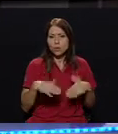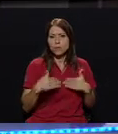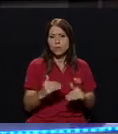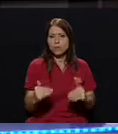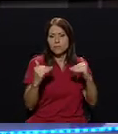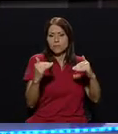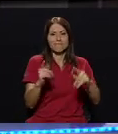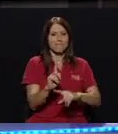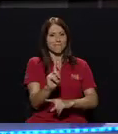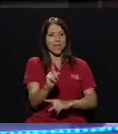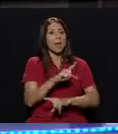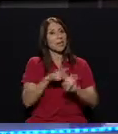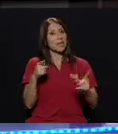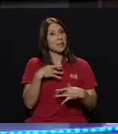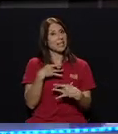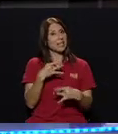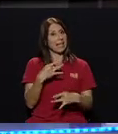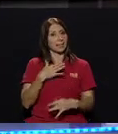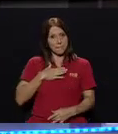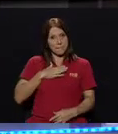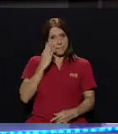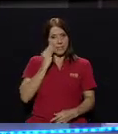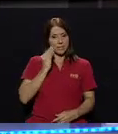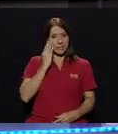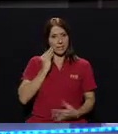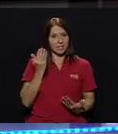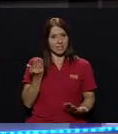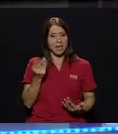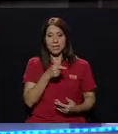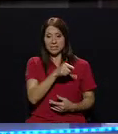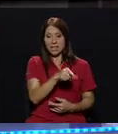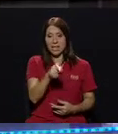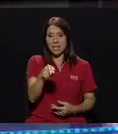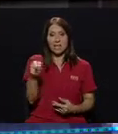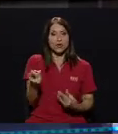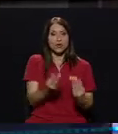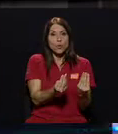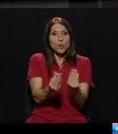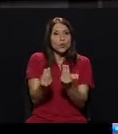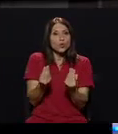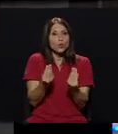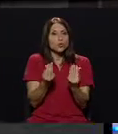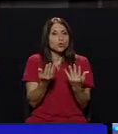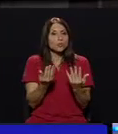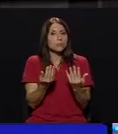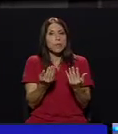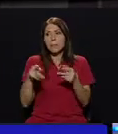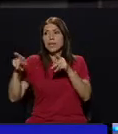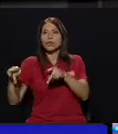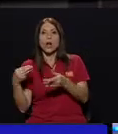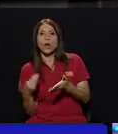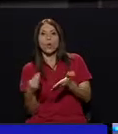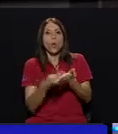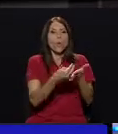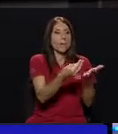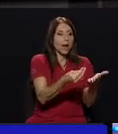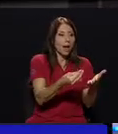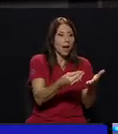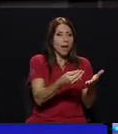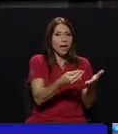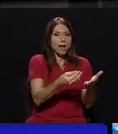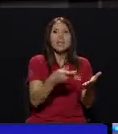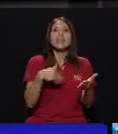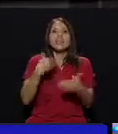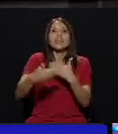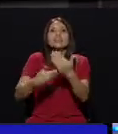mi experiencia, digamos, en lo que hemos andado en esto, es que estos productos las personas se los llevan y regresan.